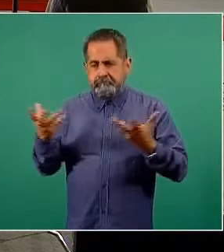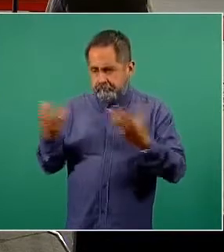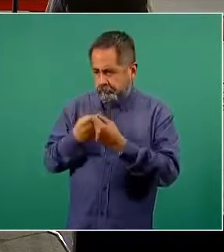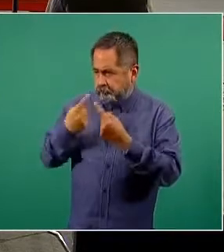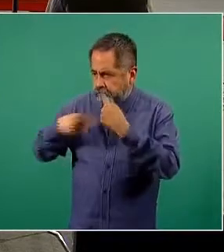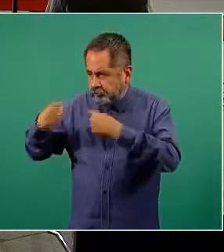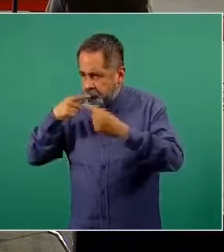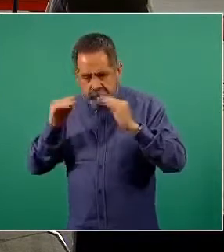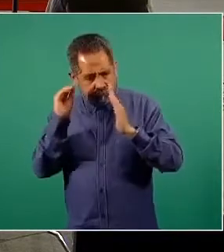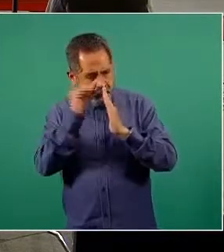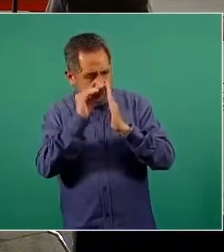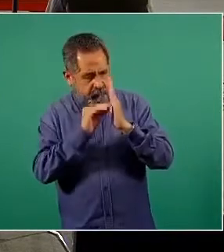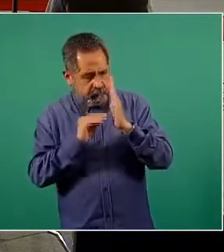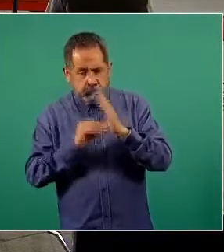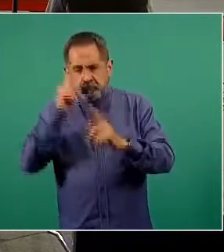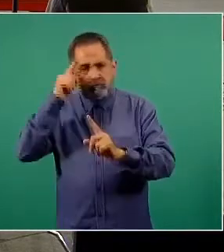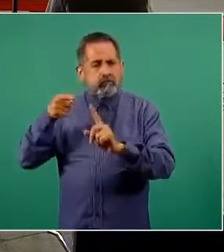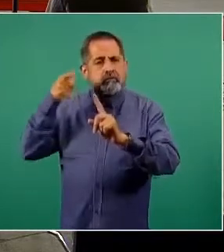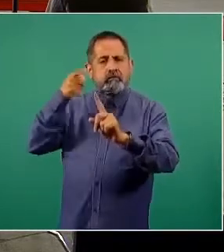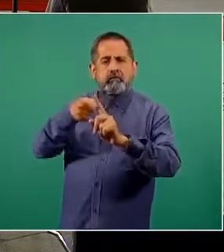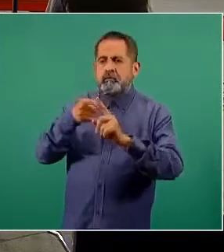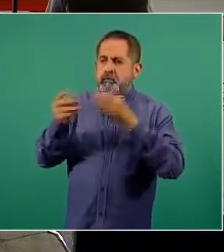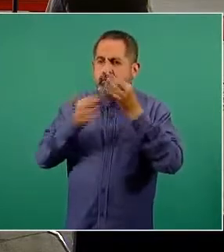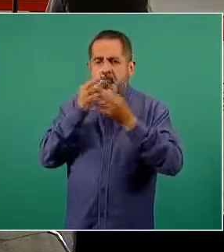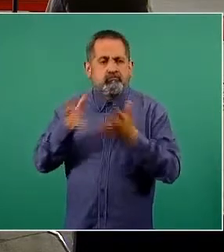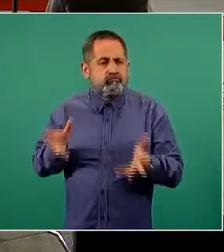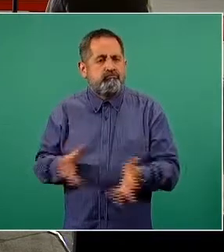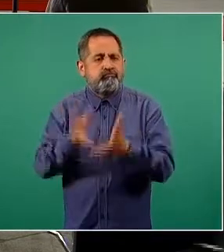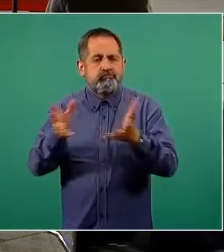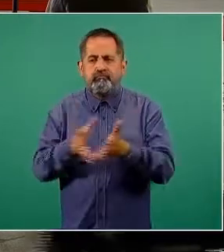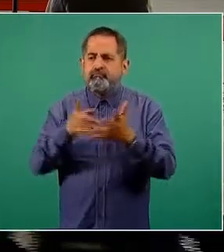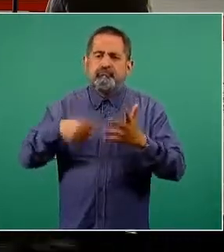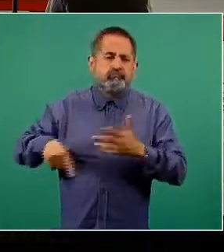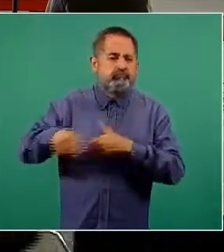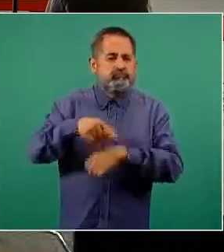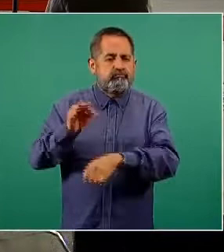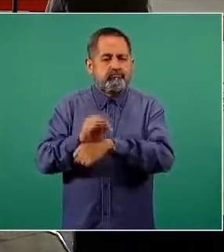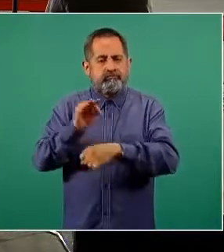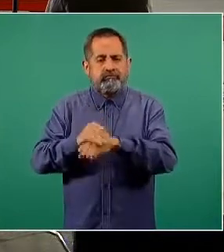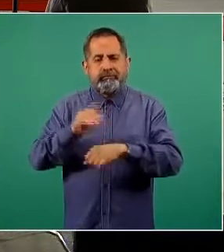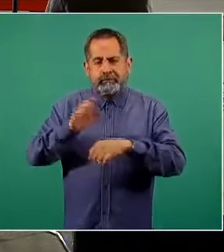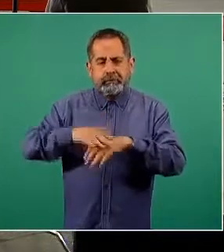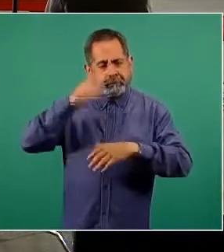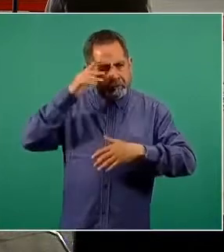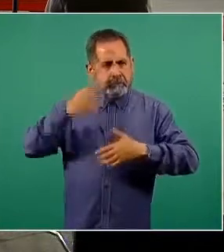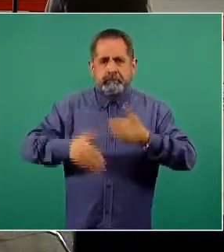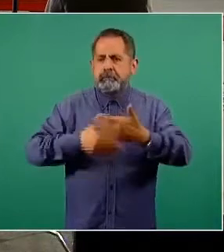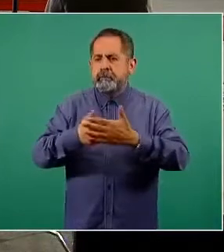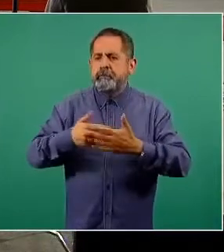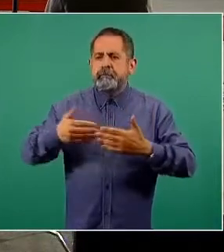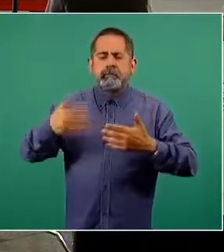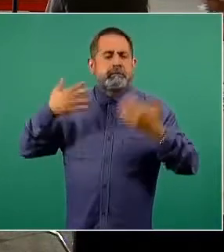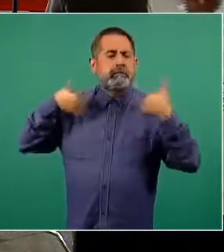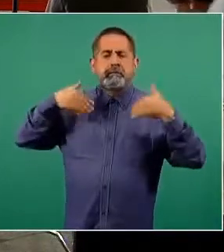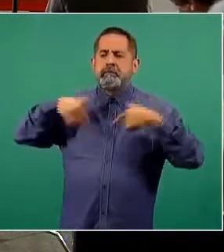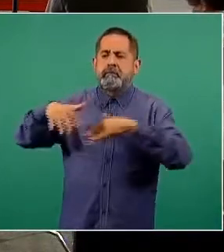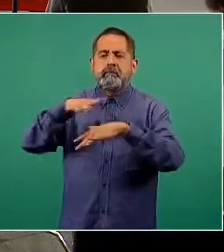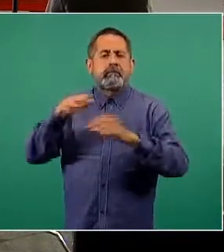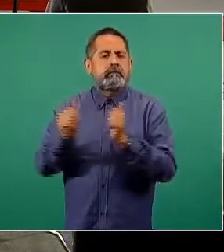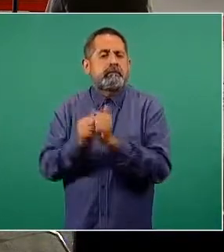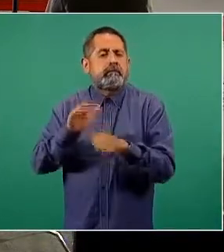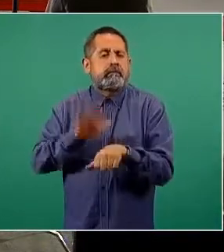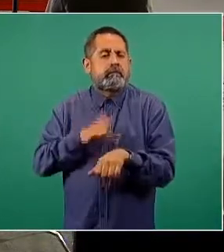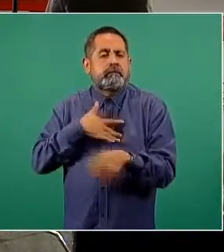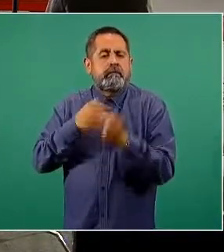guía que tiene como objetivo fomentar la ampliación, apertura y fortalecimiento de las vías recreativas como actividades seguras y deseables